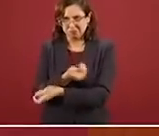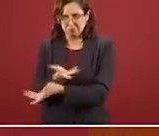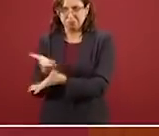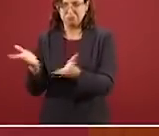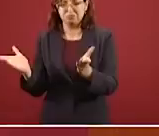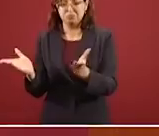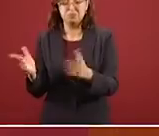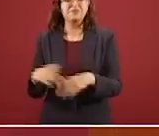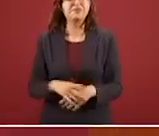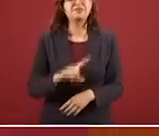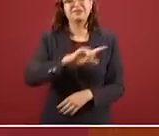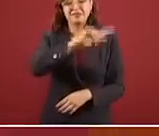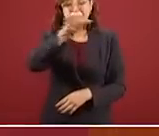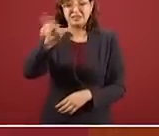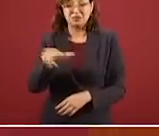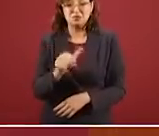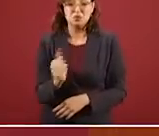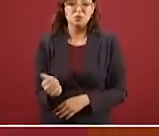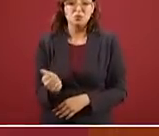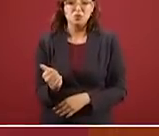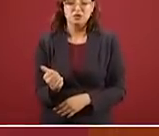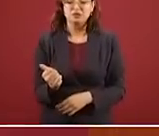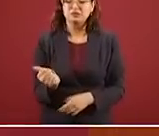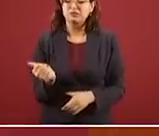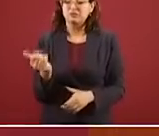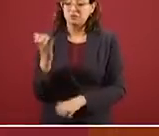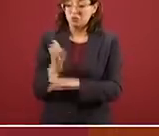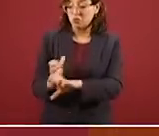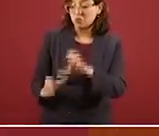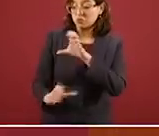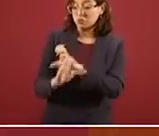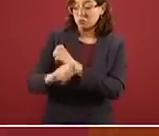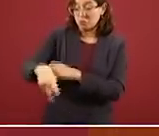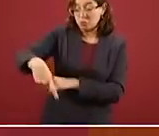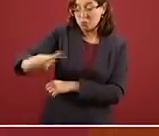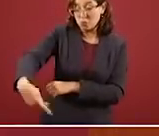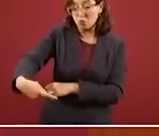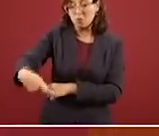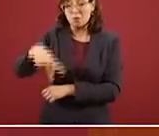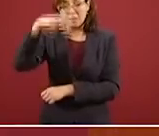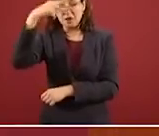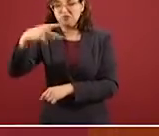a todo lo que era de la nación,